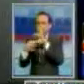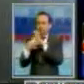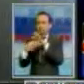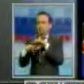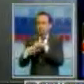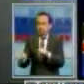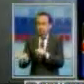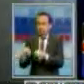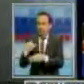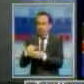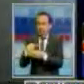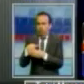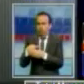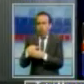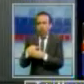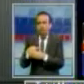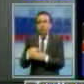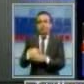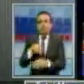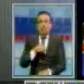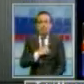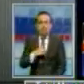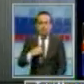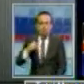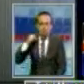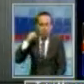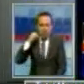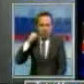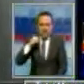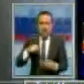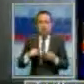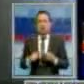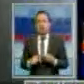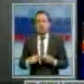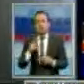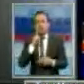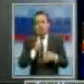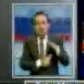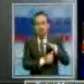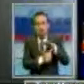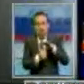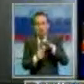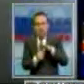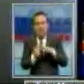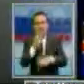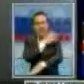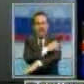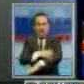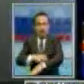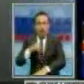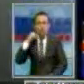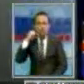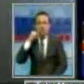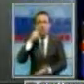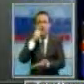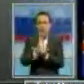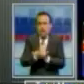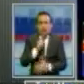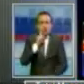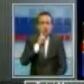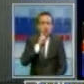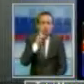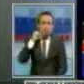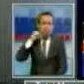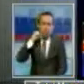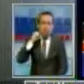electoral, tenemos diputados comunistas, vamos a tener consejeros regionales comunistas, tenemos alcaldes comunistas,